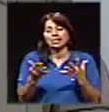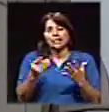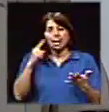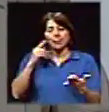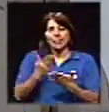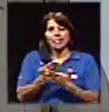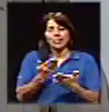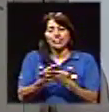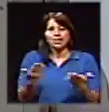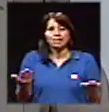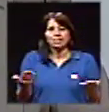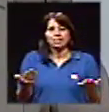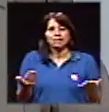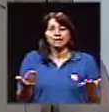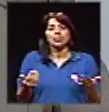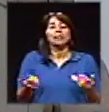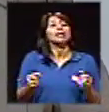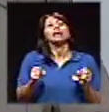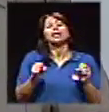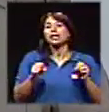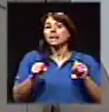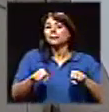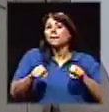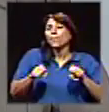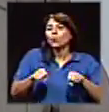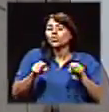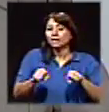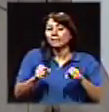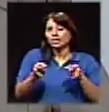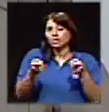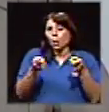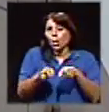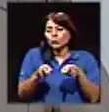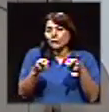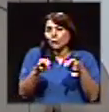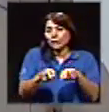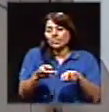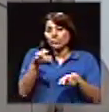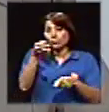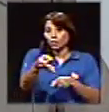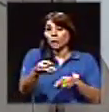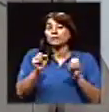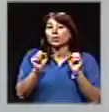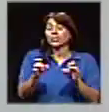evidentes, y las posibles consecuencias futuras podrían ser graves.